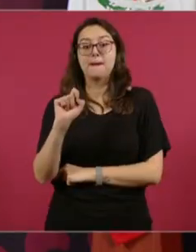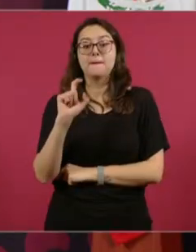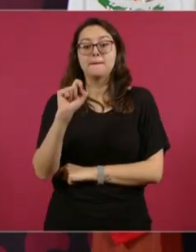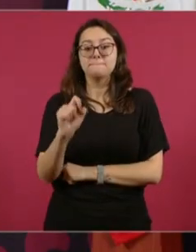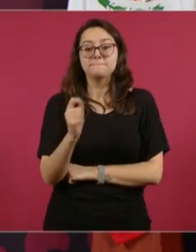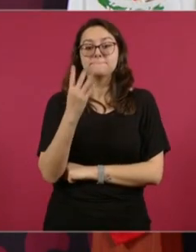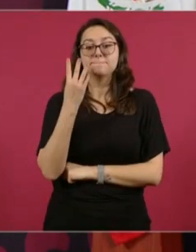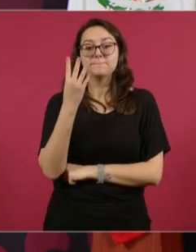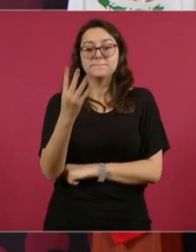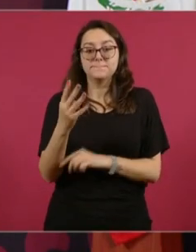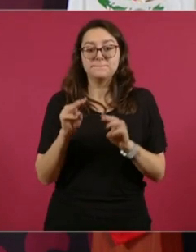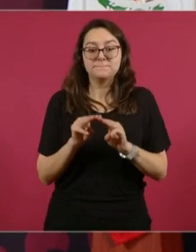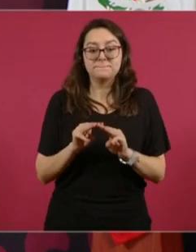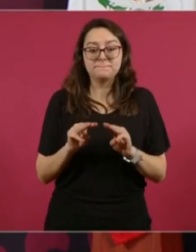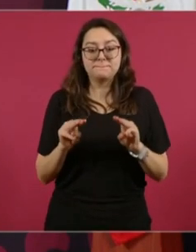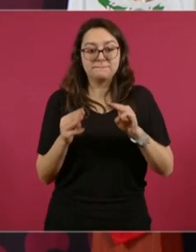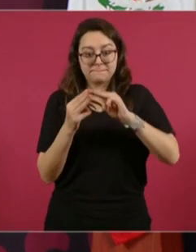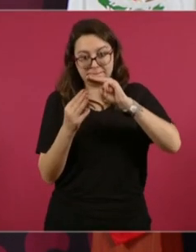metros